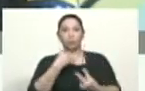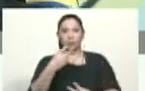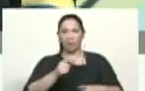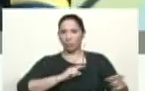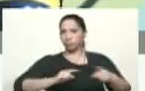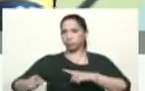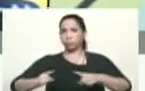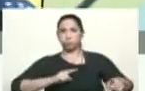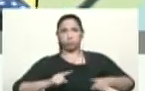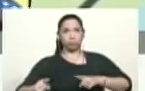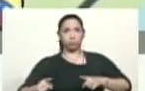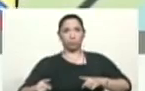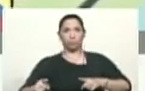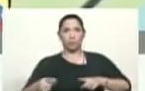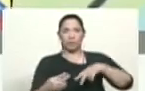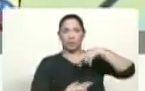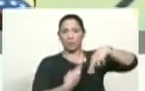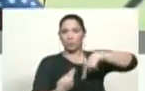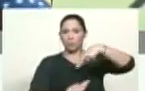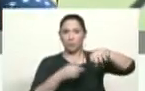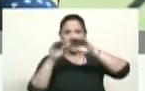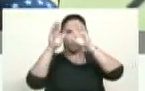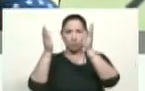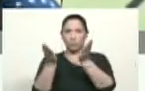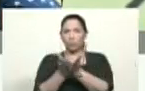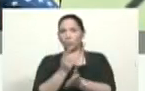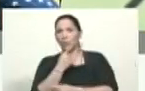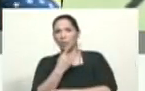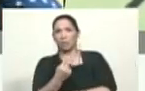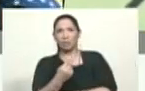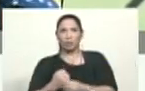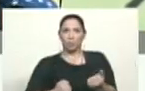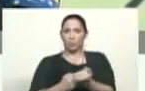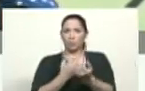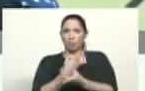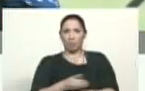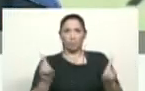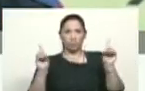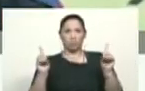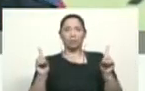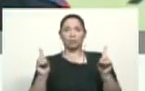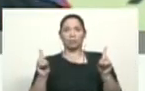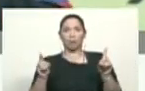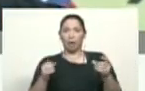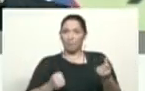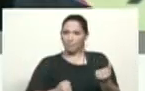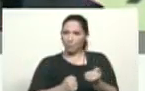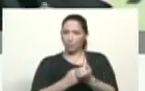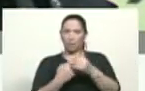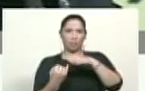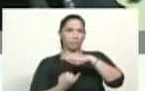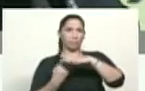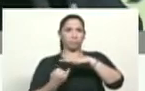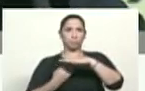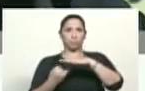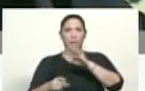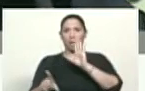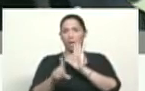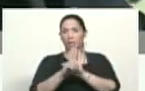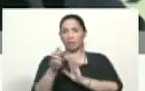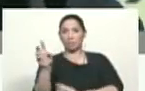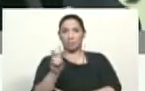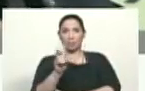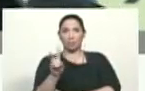la izquierda en el mundo han dado pasos al frente para apoyar la democracia, para apoyar la institucionalidad legítima en